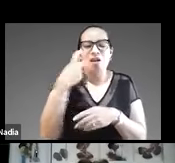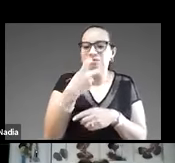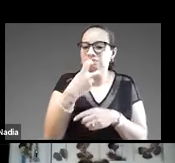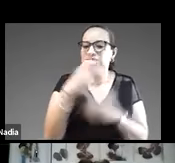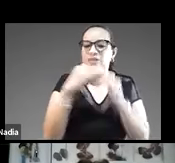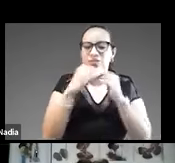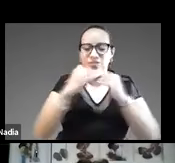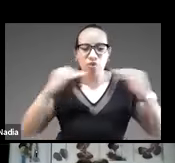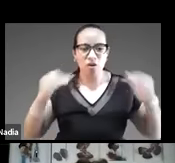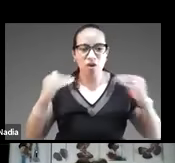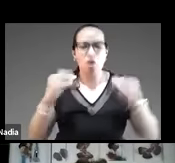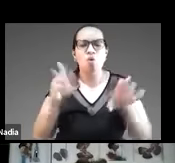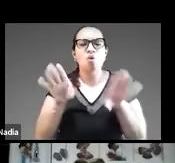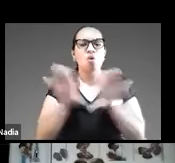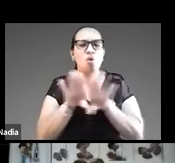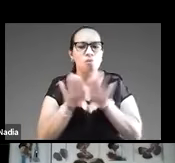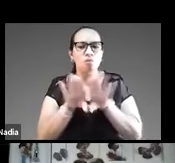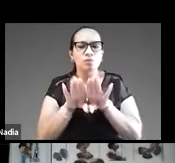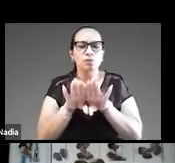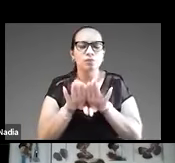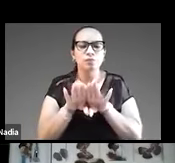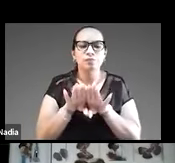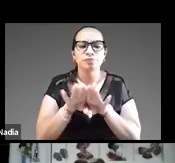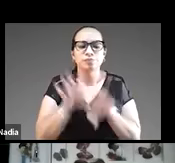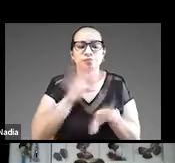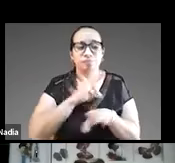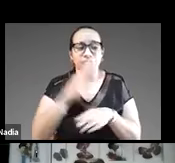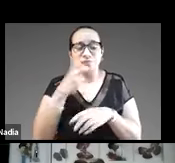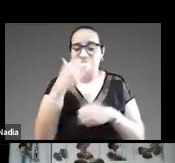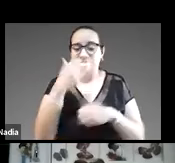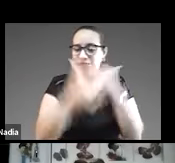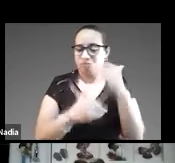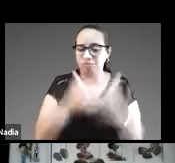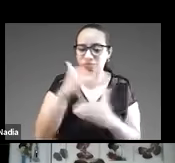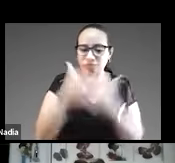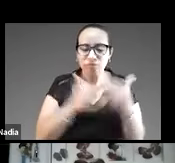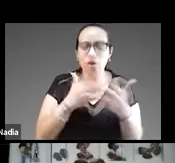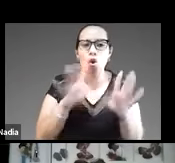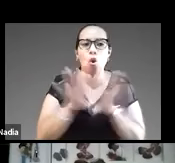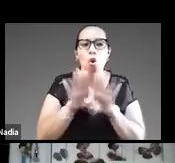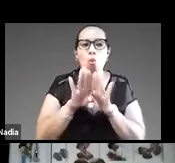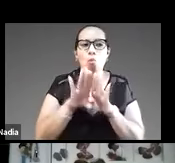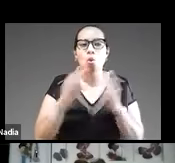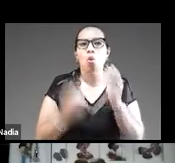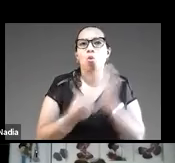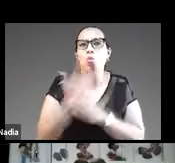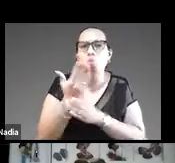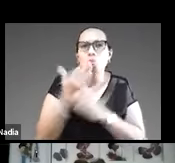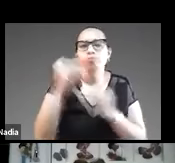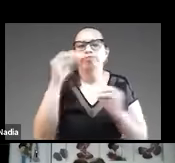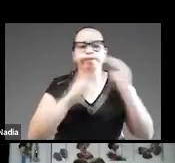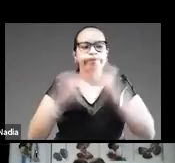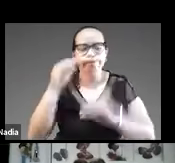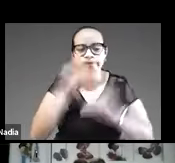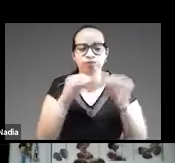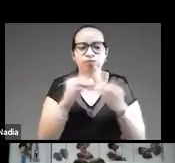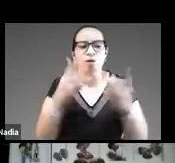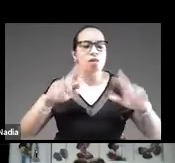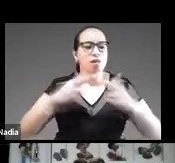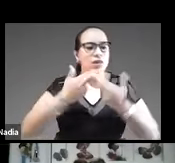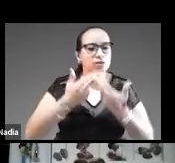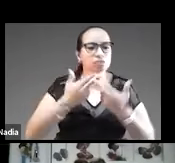democráticos y cómo podemos en este proceso de reconstrucción de la relación de los actores y de